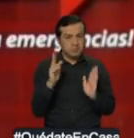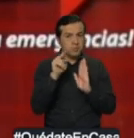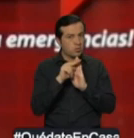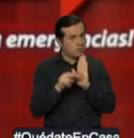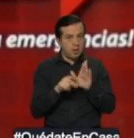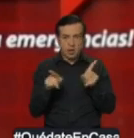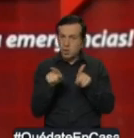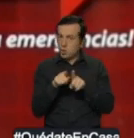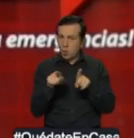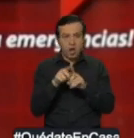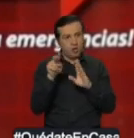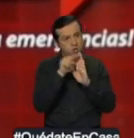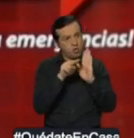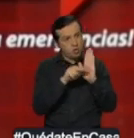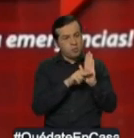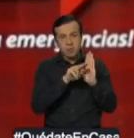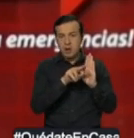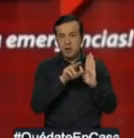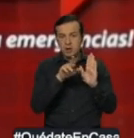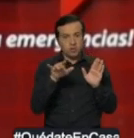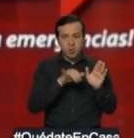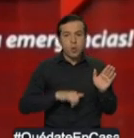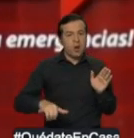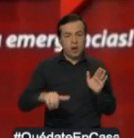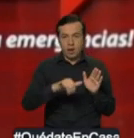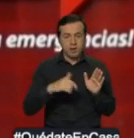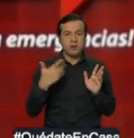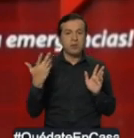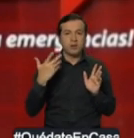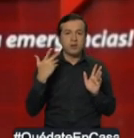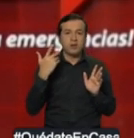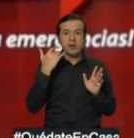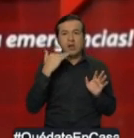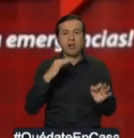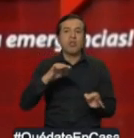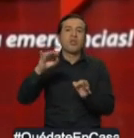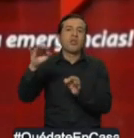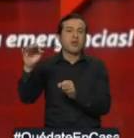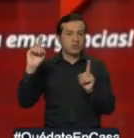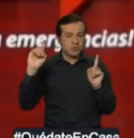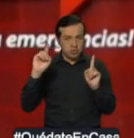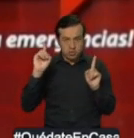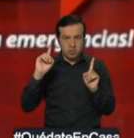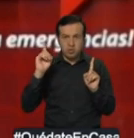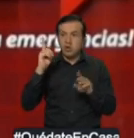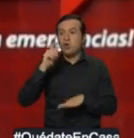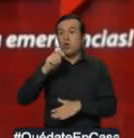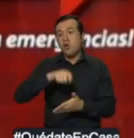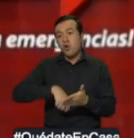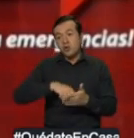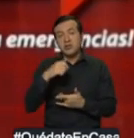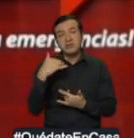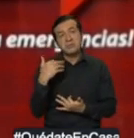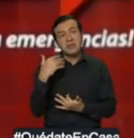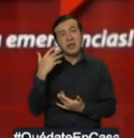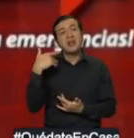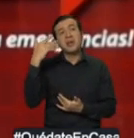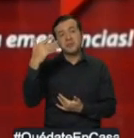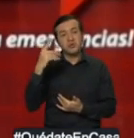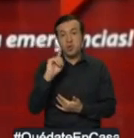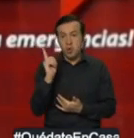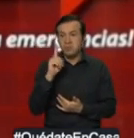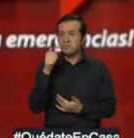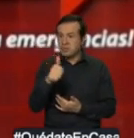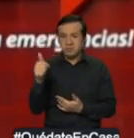las mismas condiciones pero no podemos esperar a que sea un acto voluntario de los contratistas o de los constructores sino que